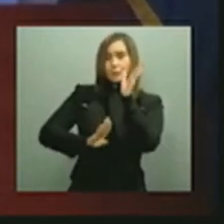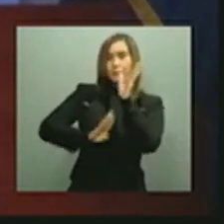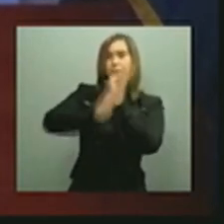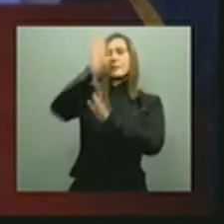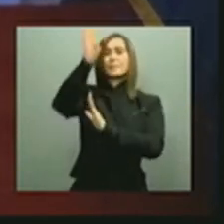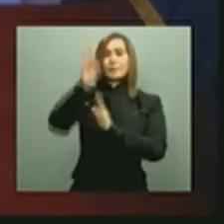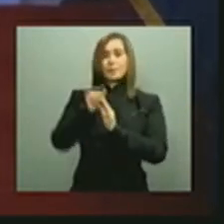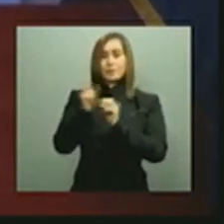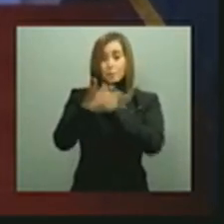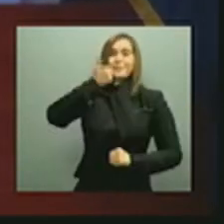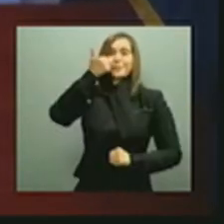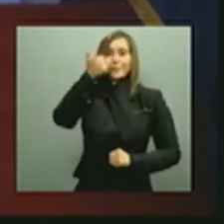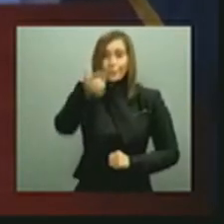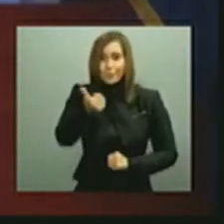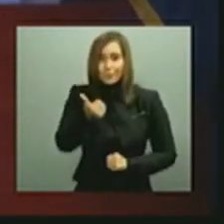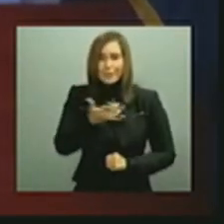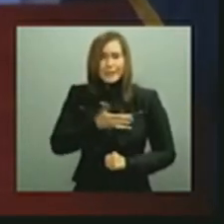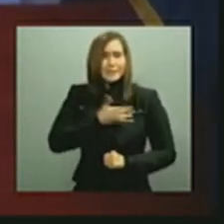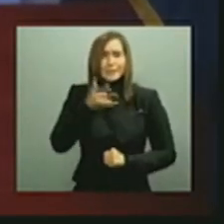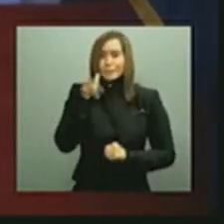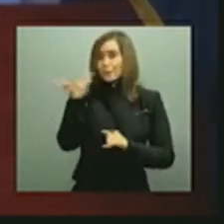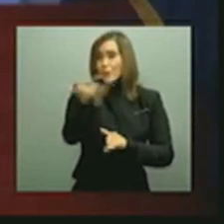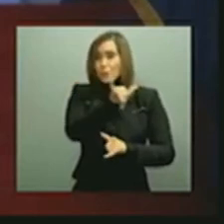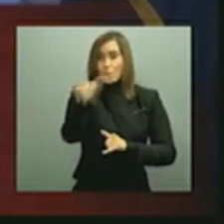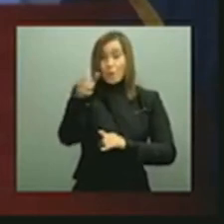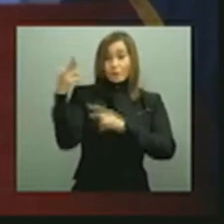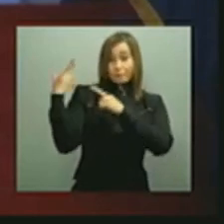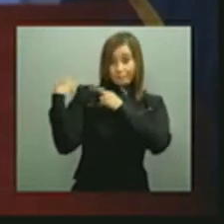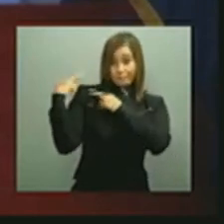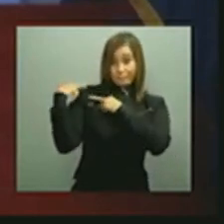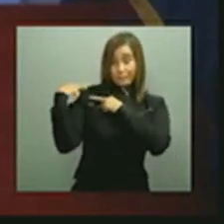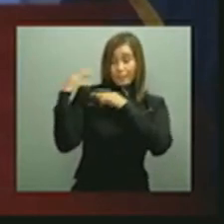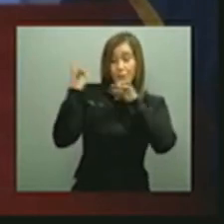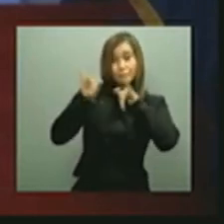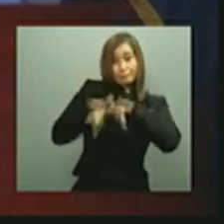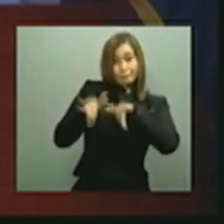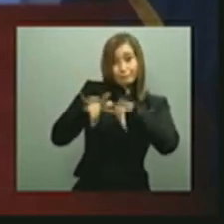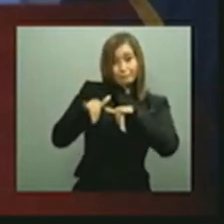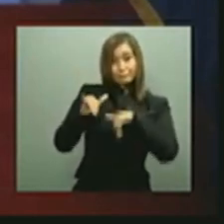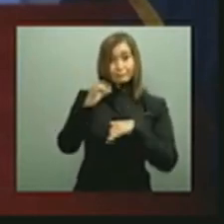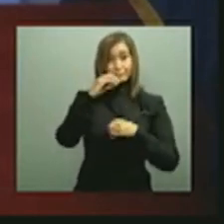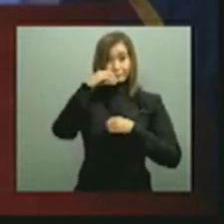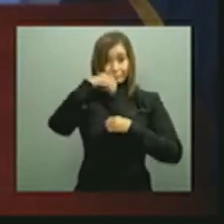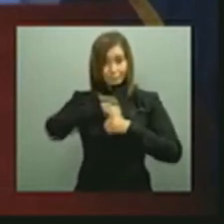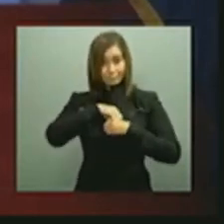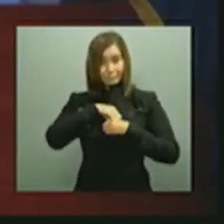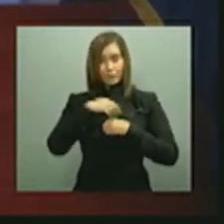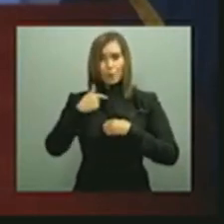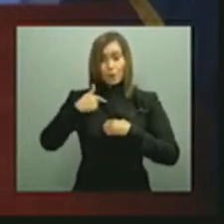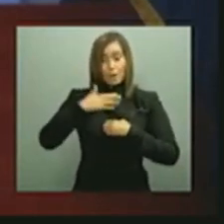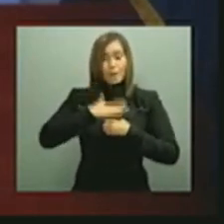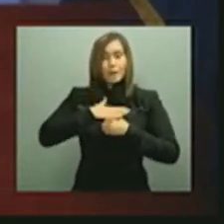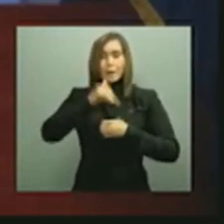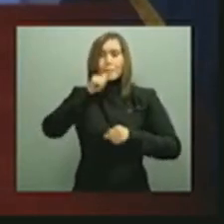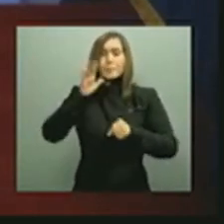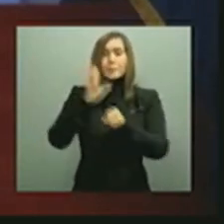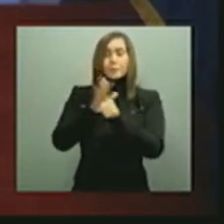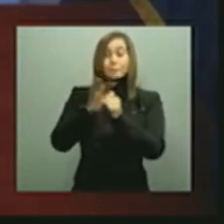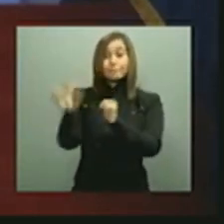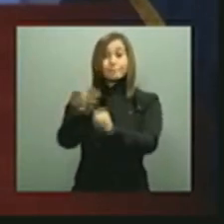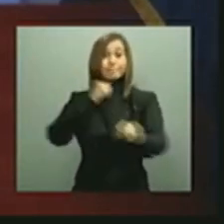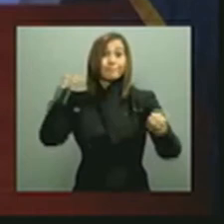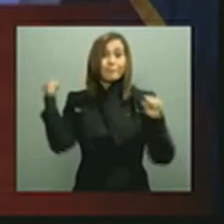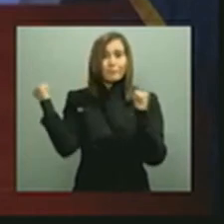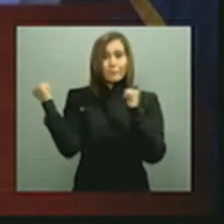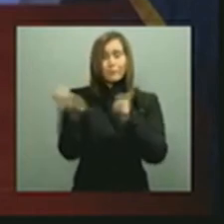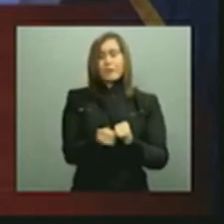se convierta en una educación de calidad que sirva para formar a quienes transformarán o para formar a